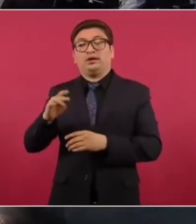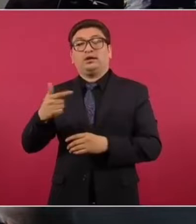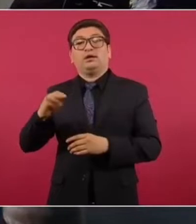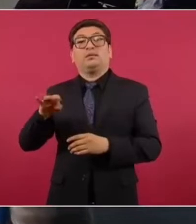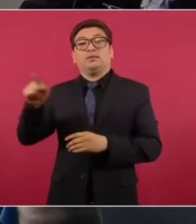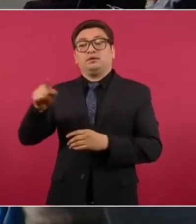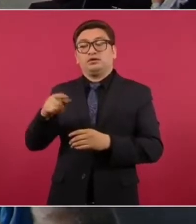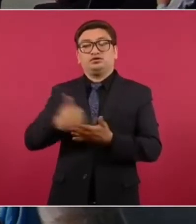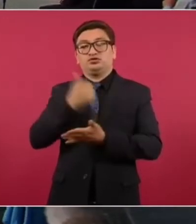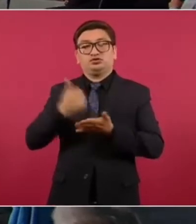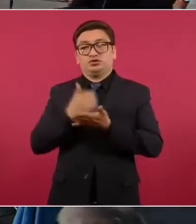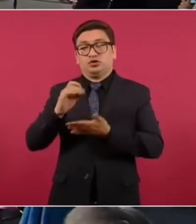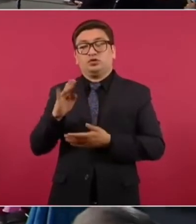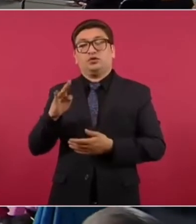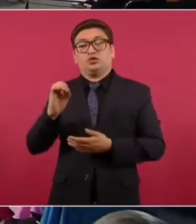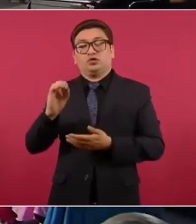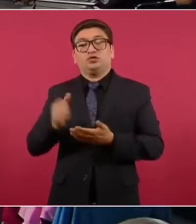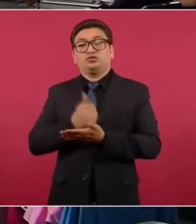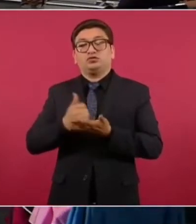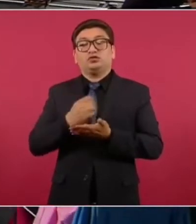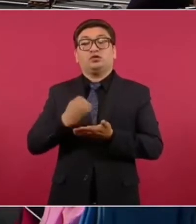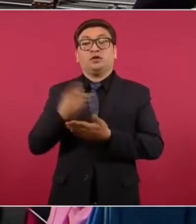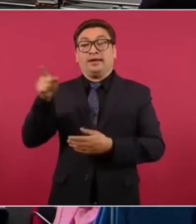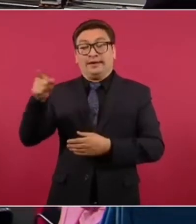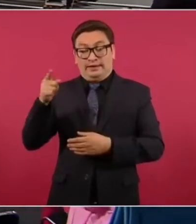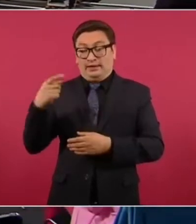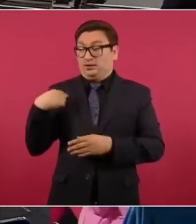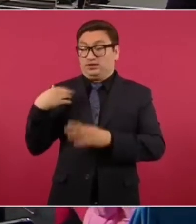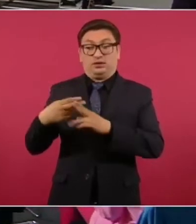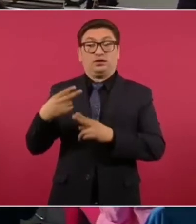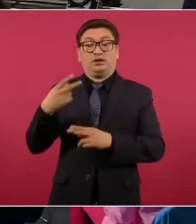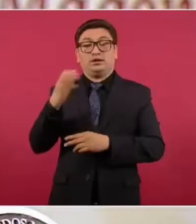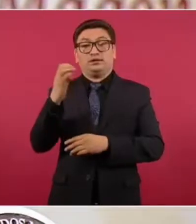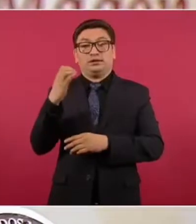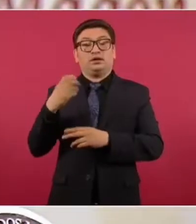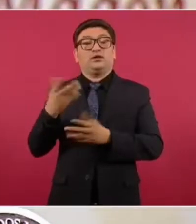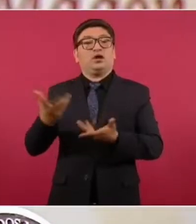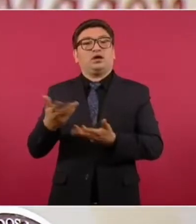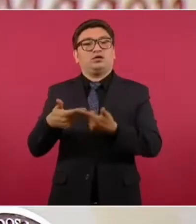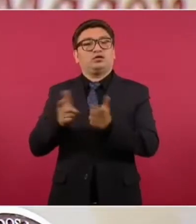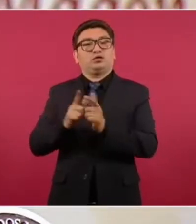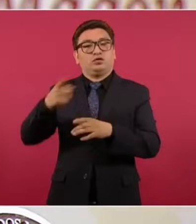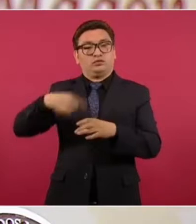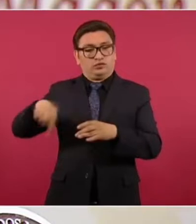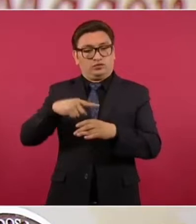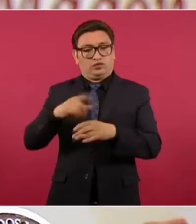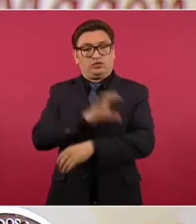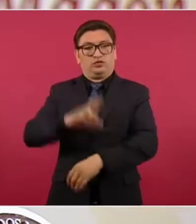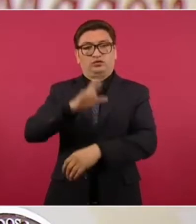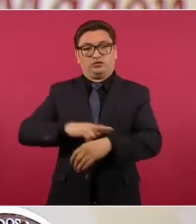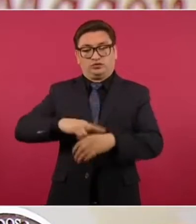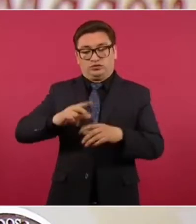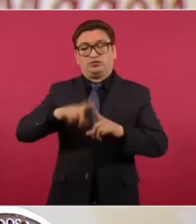en Ciudad Obregón. Es un despliegue desde enero de este año de una célula de la Coordinación